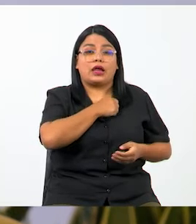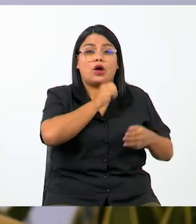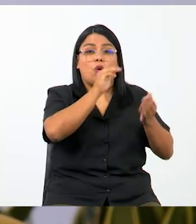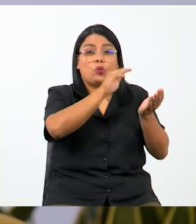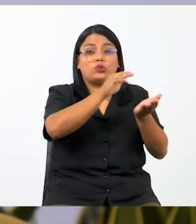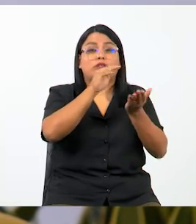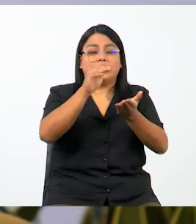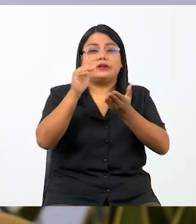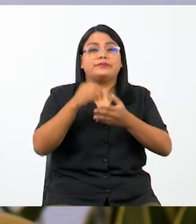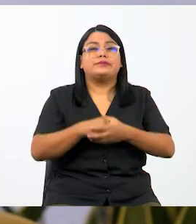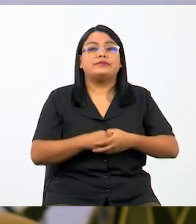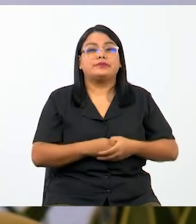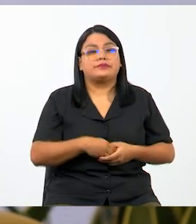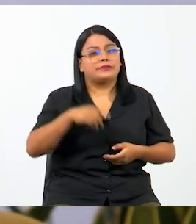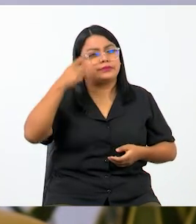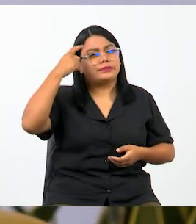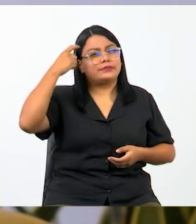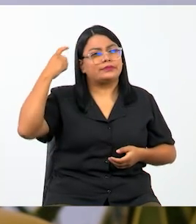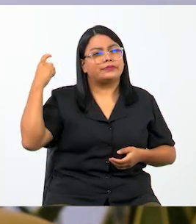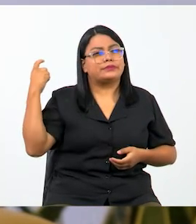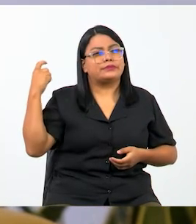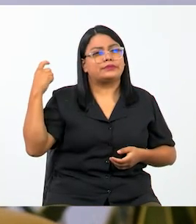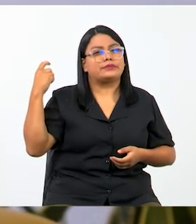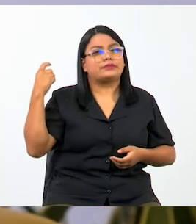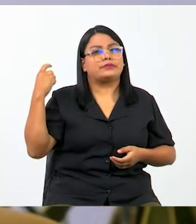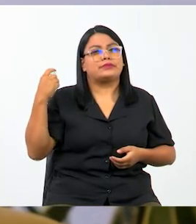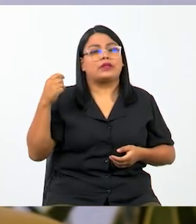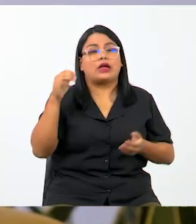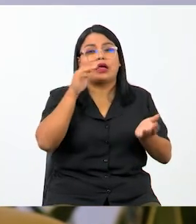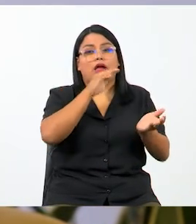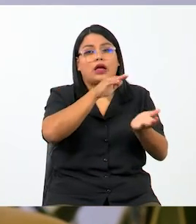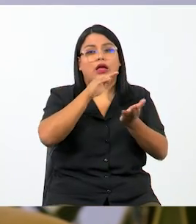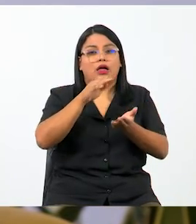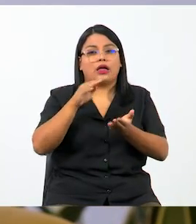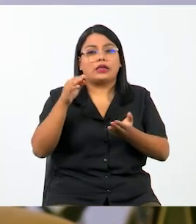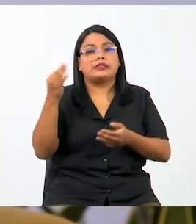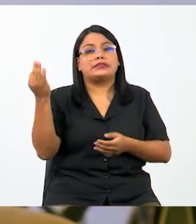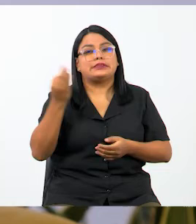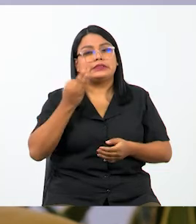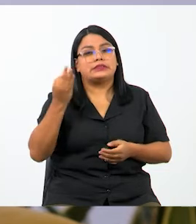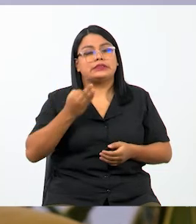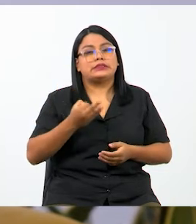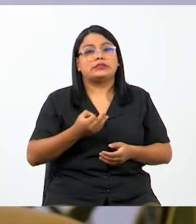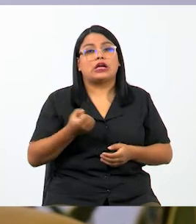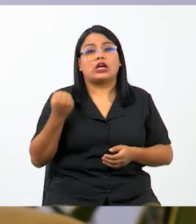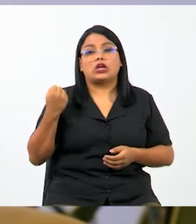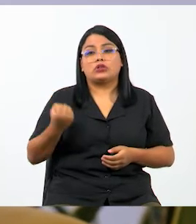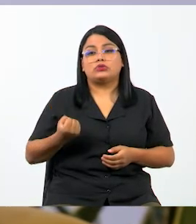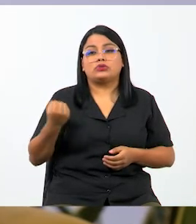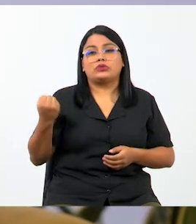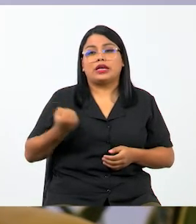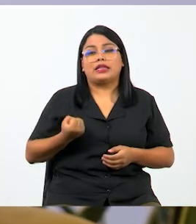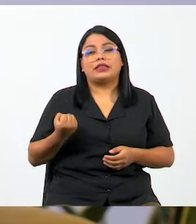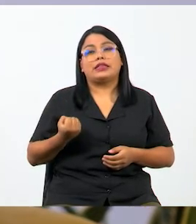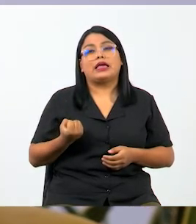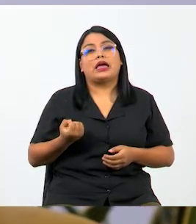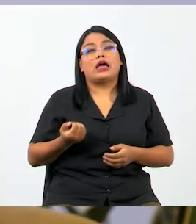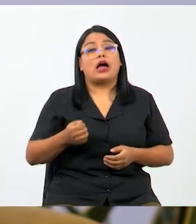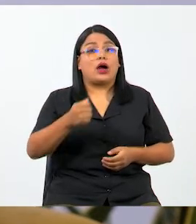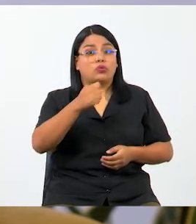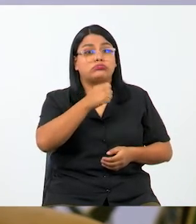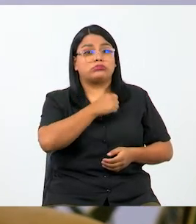Recordemos que cada una de las unidades pide que el estudiantado genere un producto escrito. Estos pueden ser textos